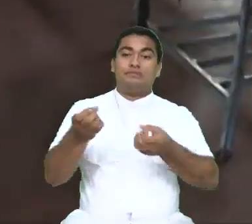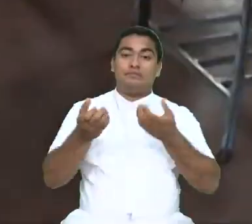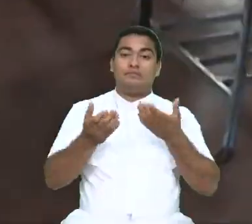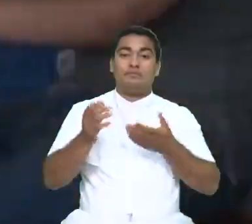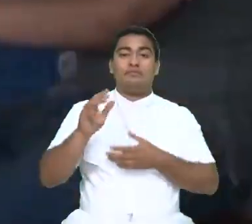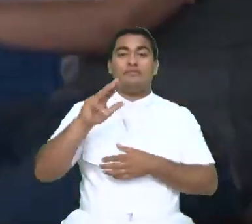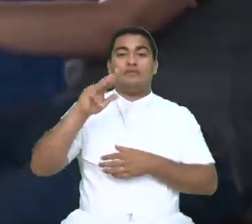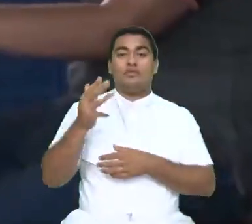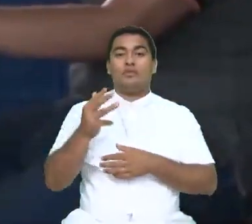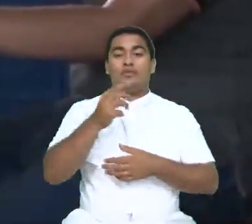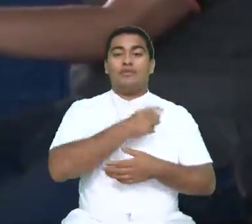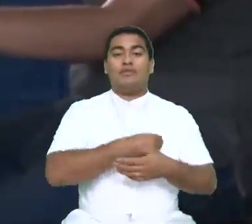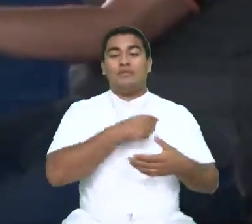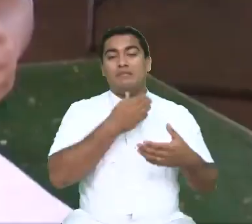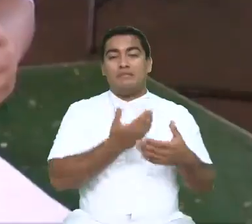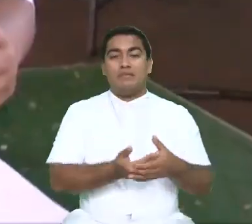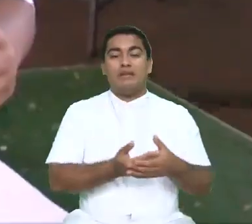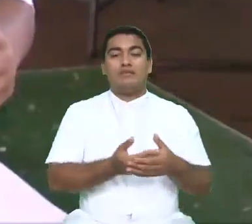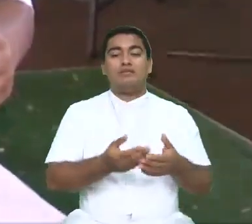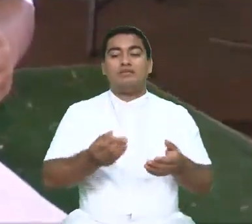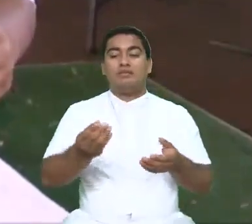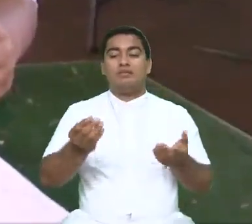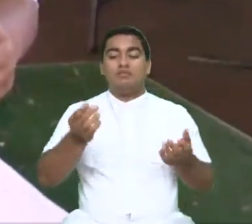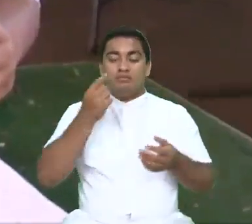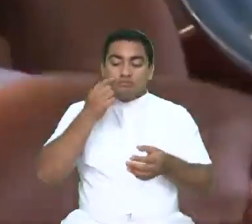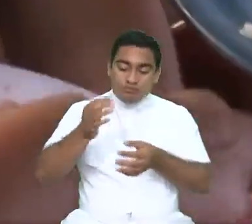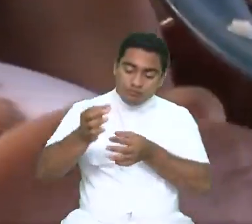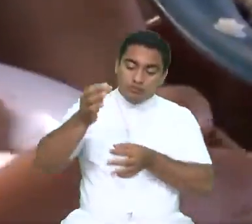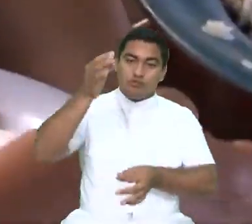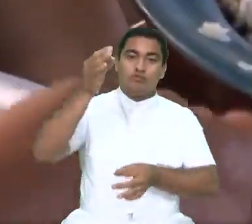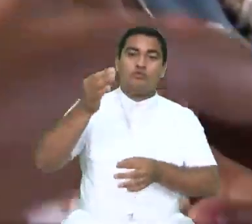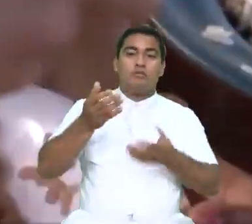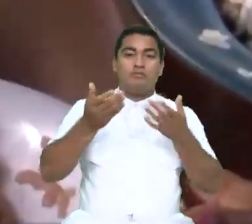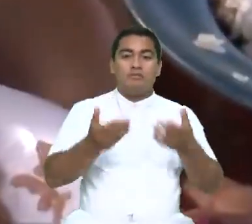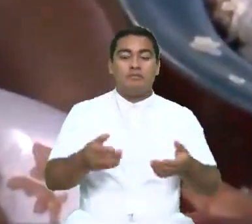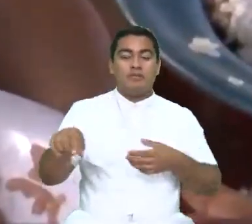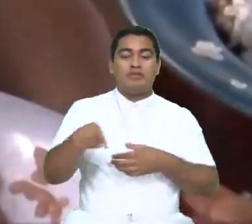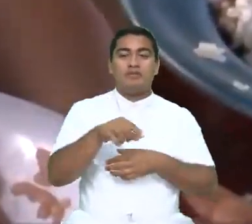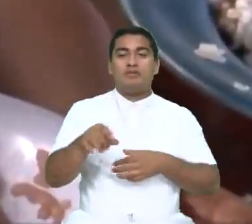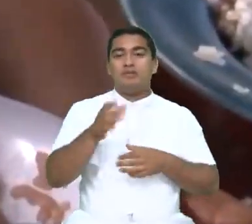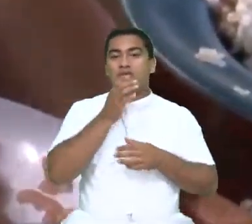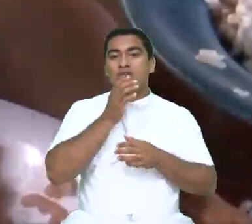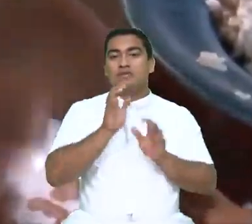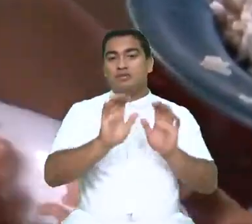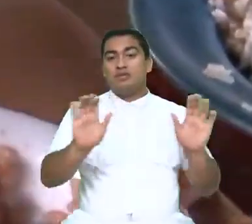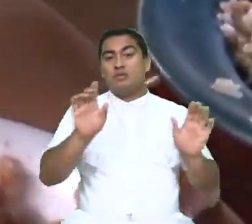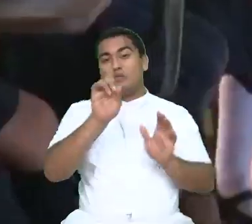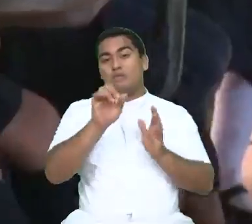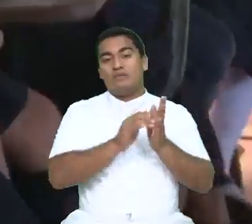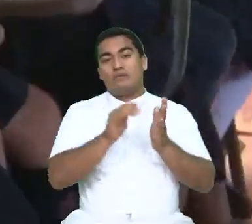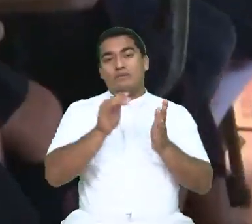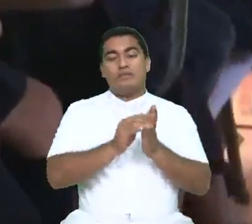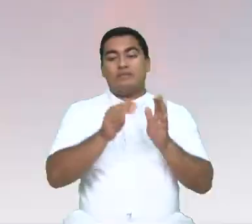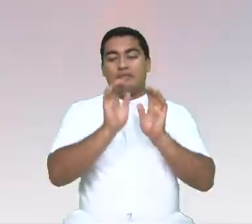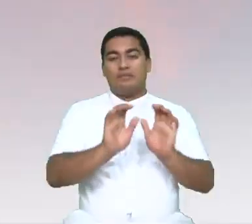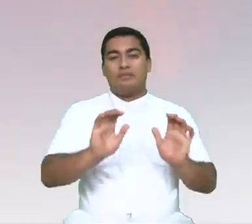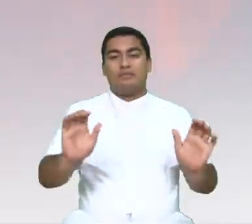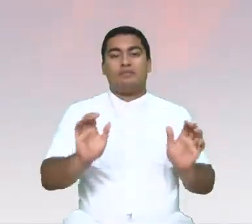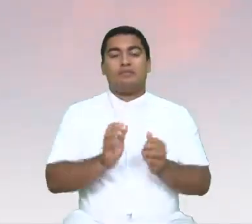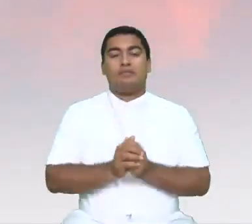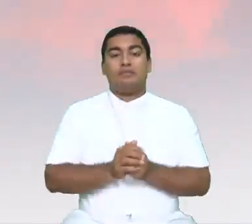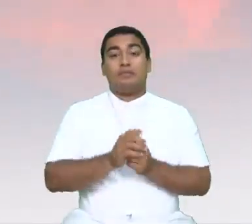de marzo inicia el censo nutricional para valorar el estado nutricional de más de 1 millón de nuestros niños.